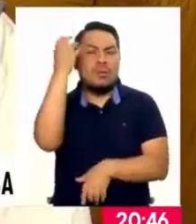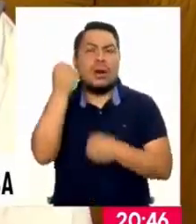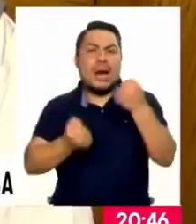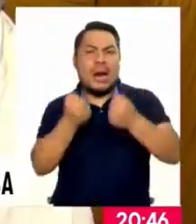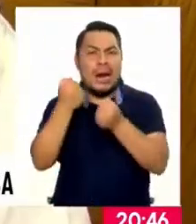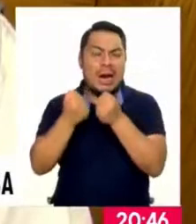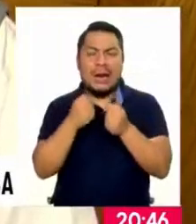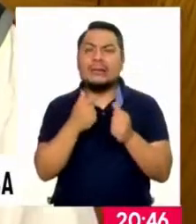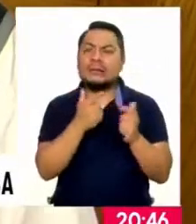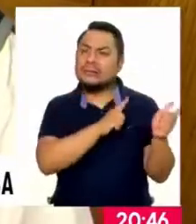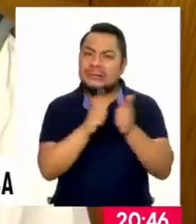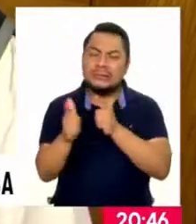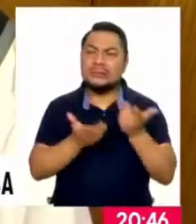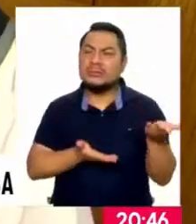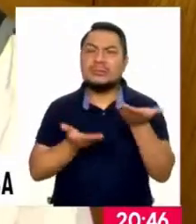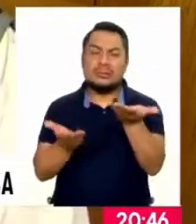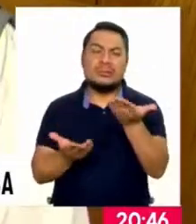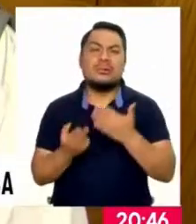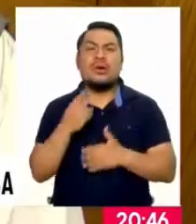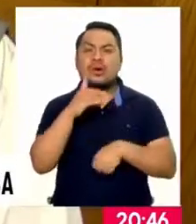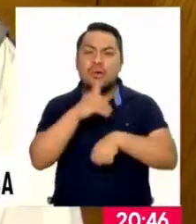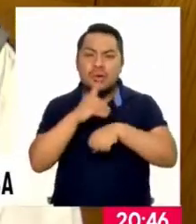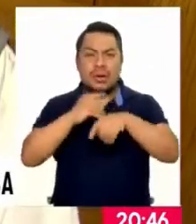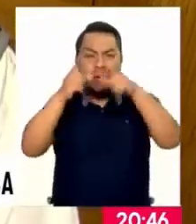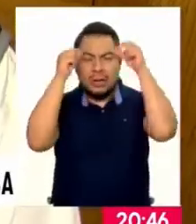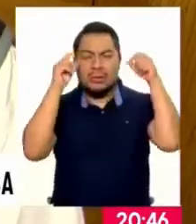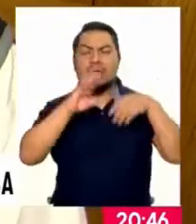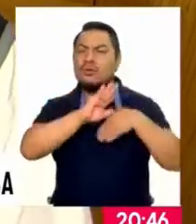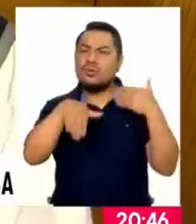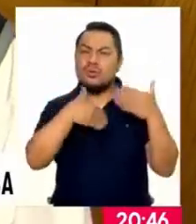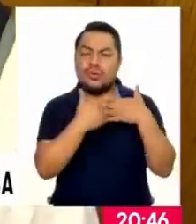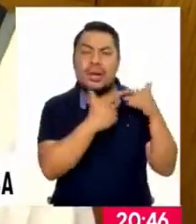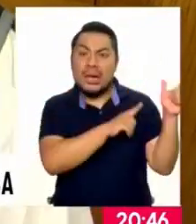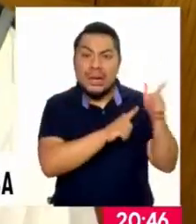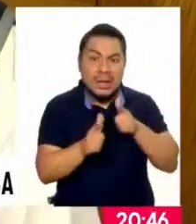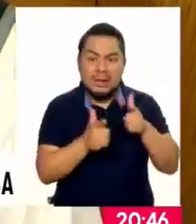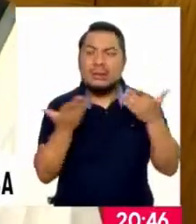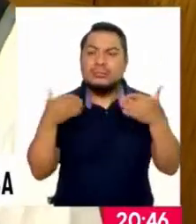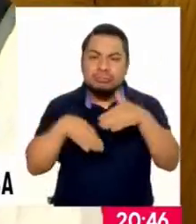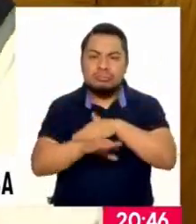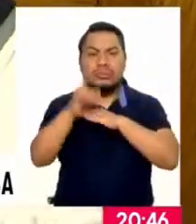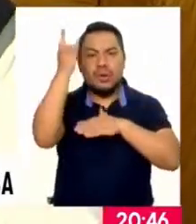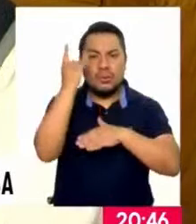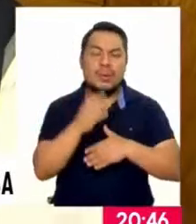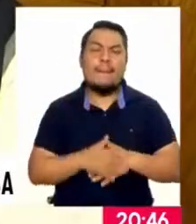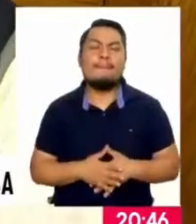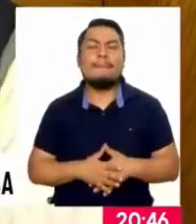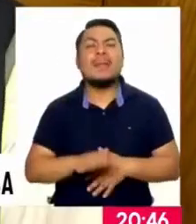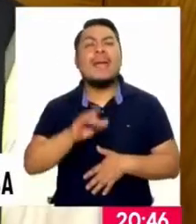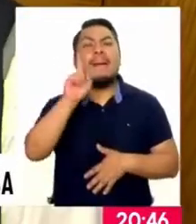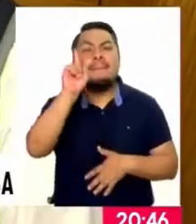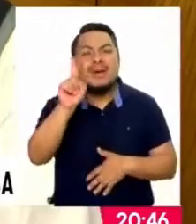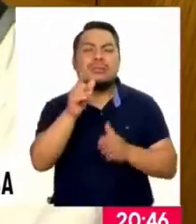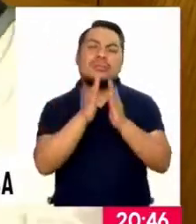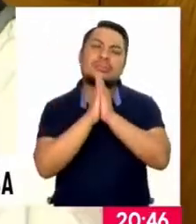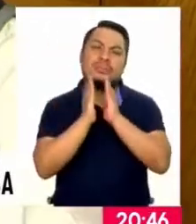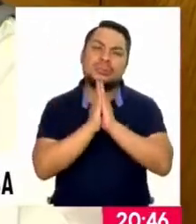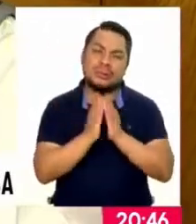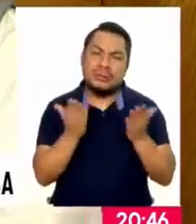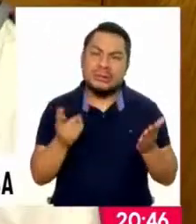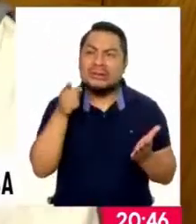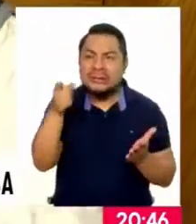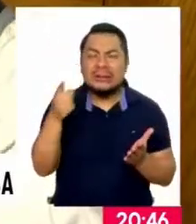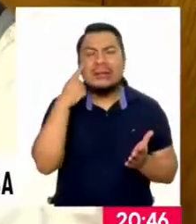que estén nuestros trabajadores salud sobre todos nuestros médicos en las en los servicios de emergencia pero pedimos por favor que